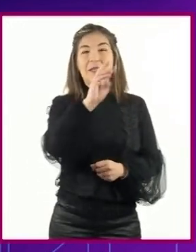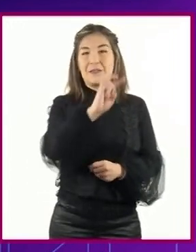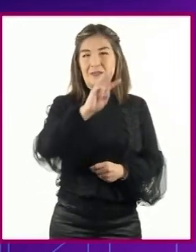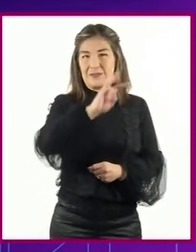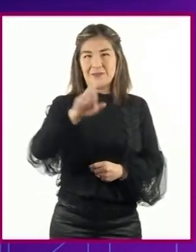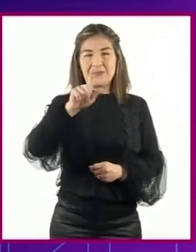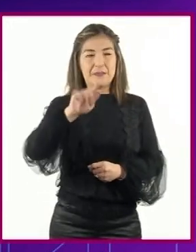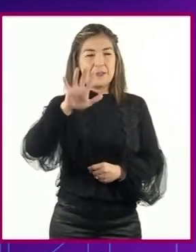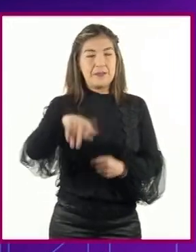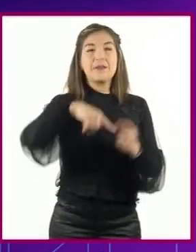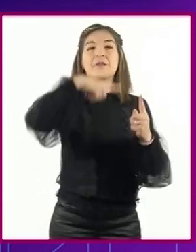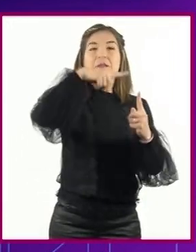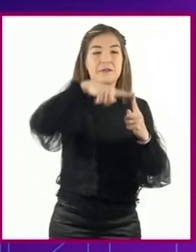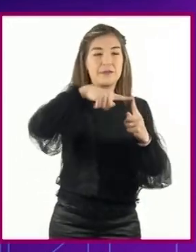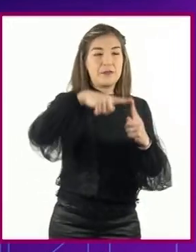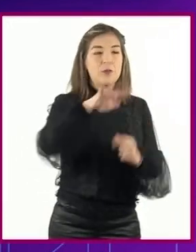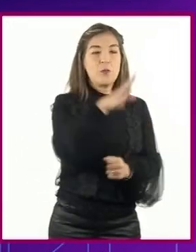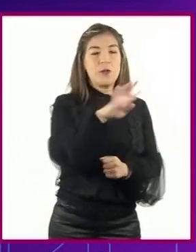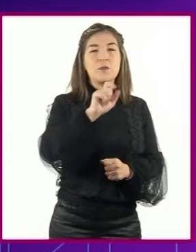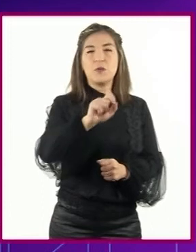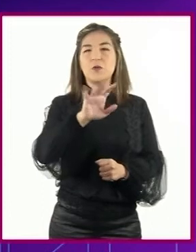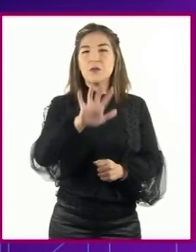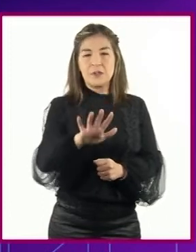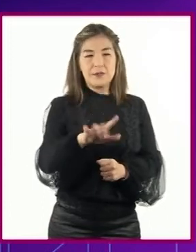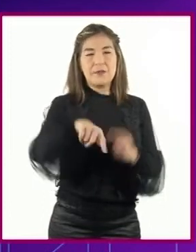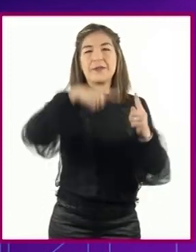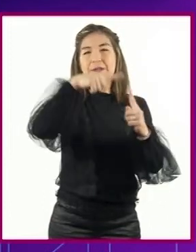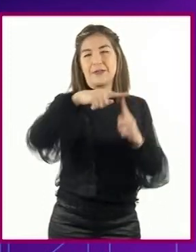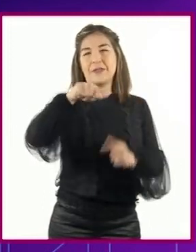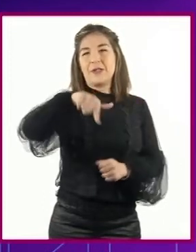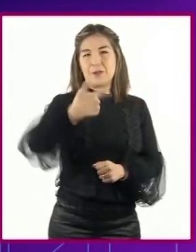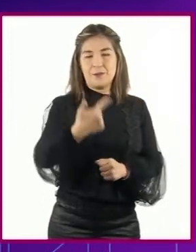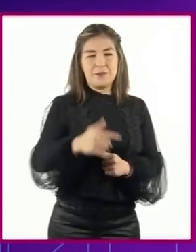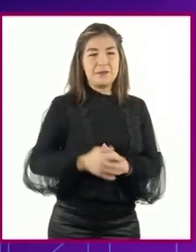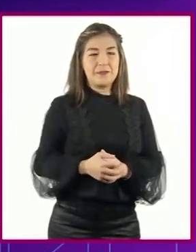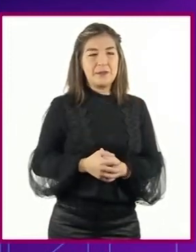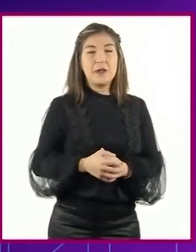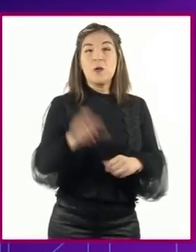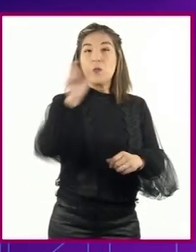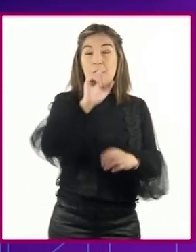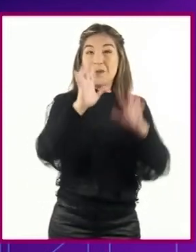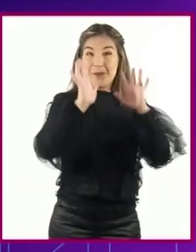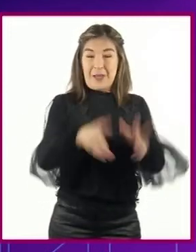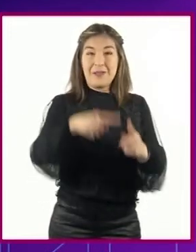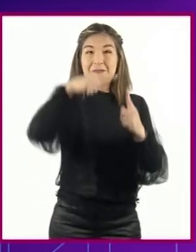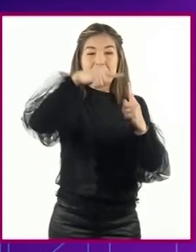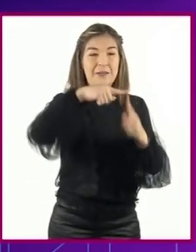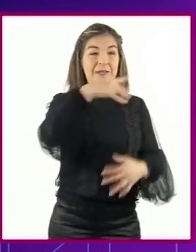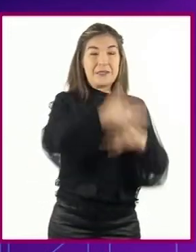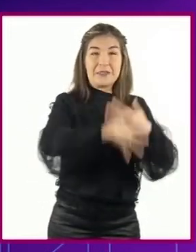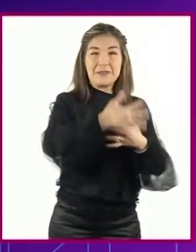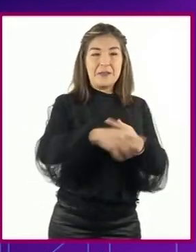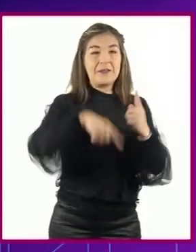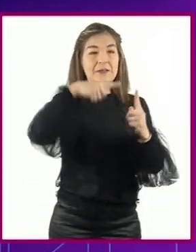0.375 se dividió 4.5 entre 12. Al dividir 15